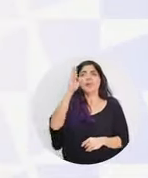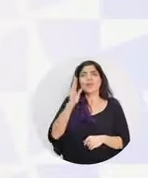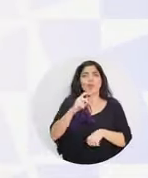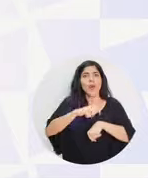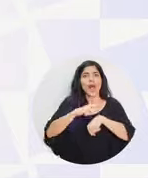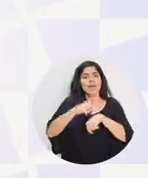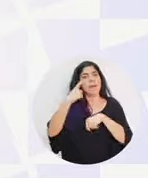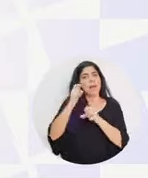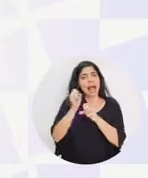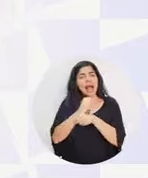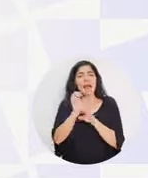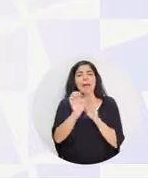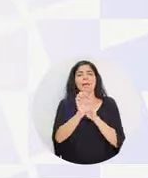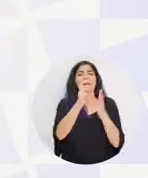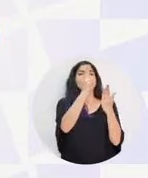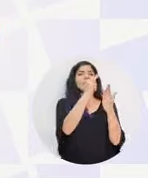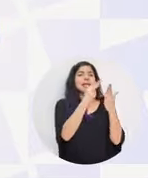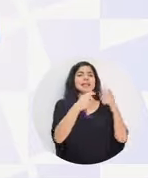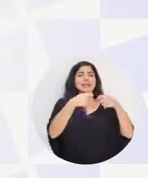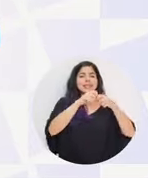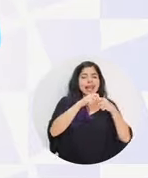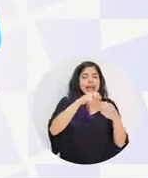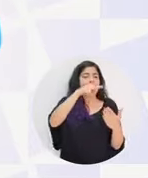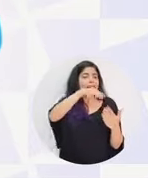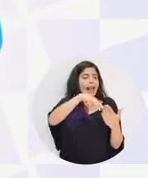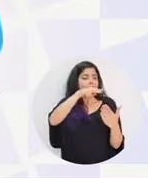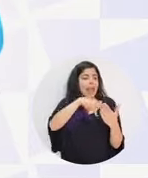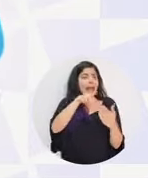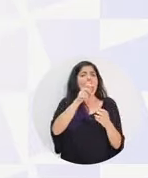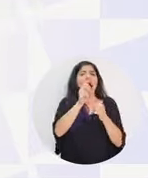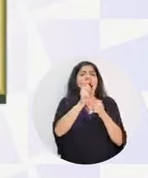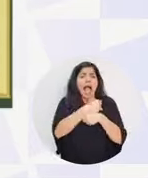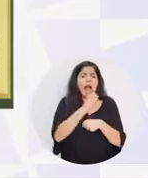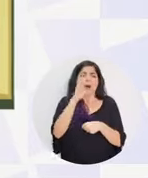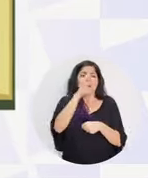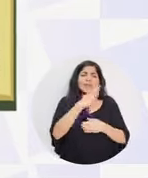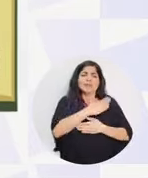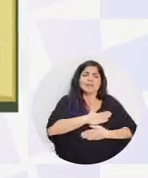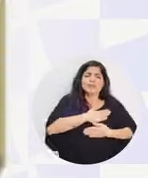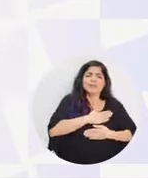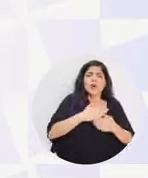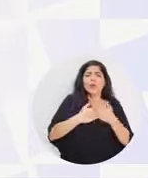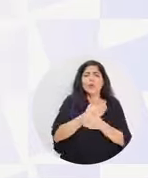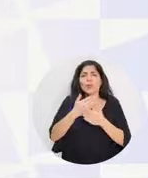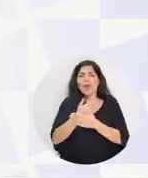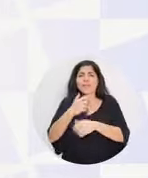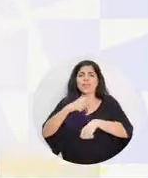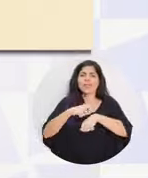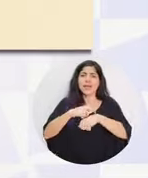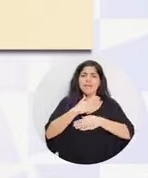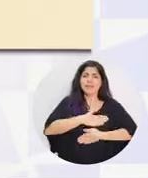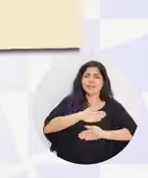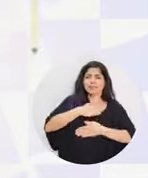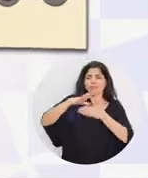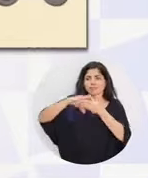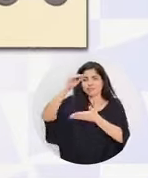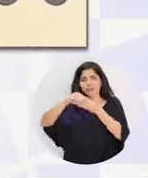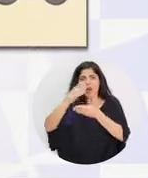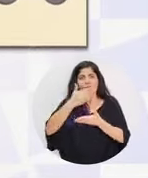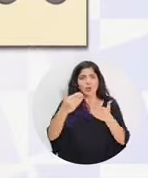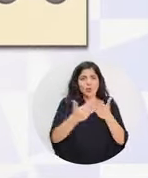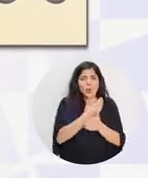tenido tiempo de hacer. Pintar, tejer, leer, hágalo por placer. Descubra nuevos pasatiempos, aprenda nuevas